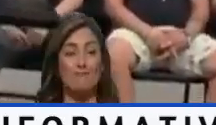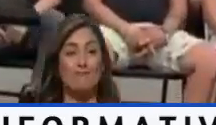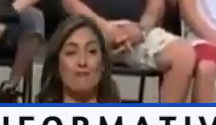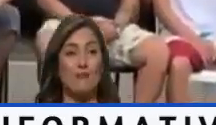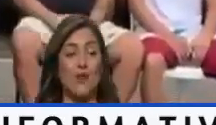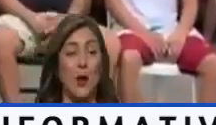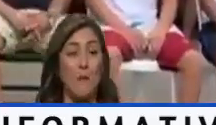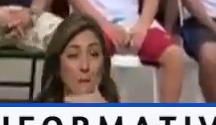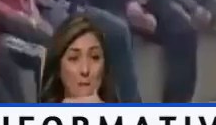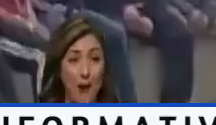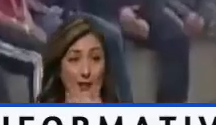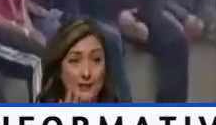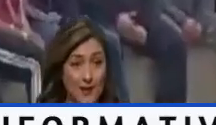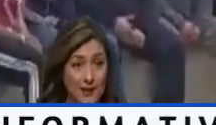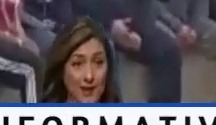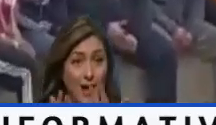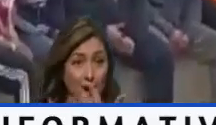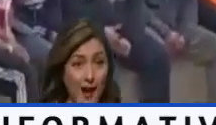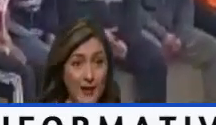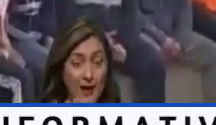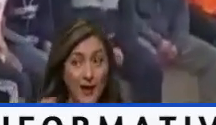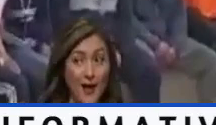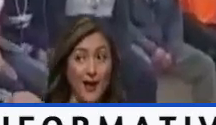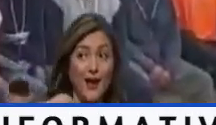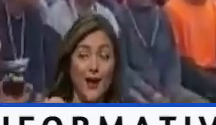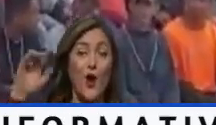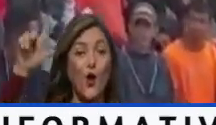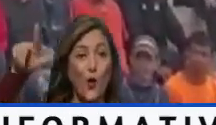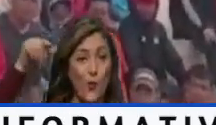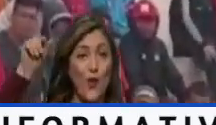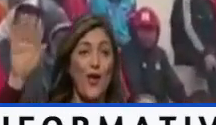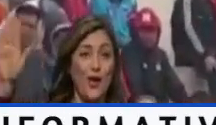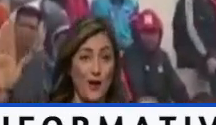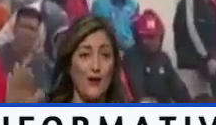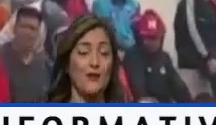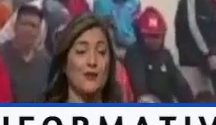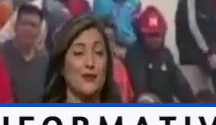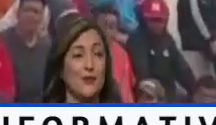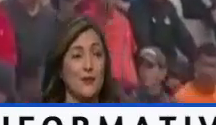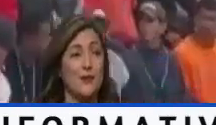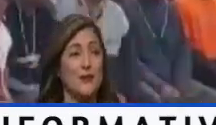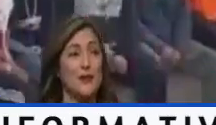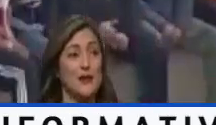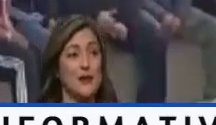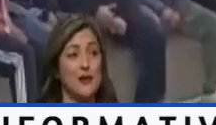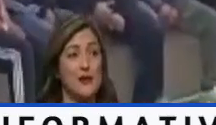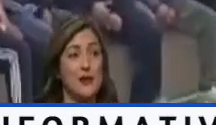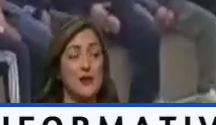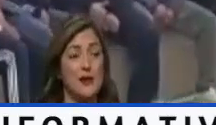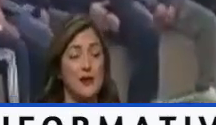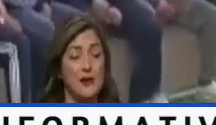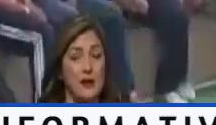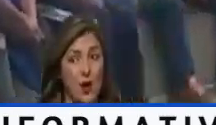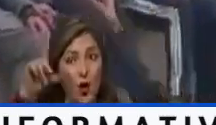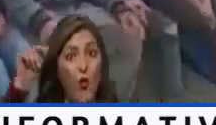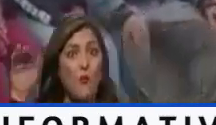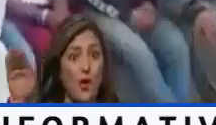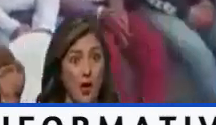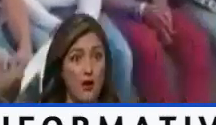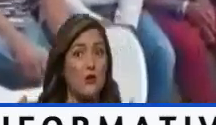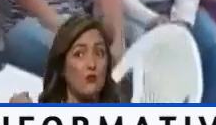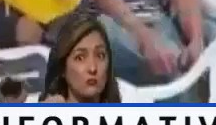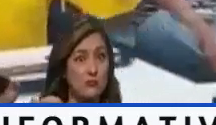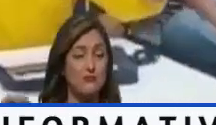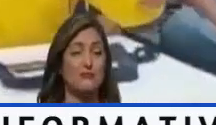en manos del gobierno. Ya que la paz y la tranquilidad está en manos del gobierno.